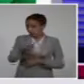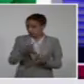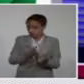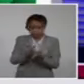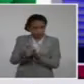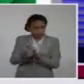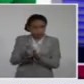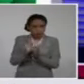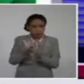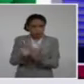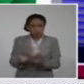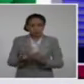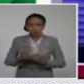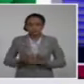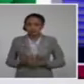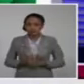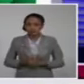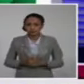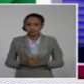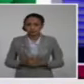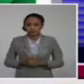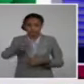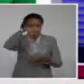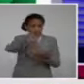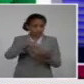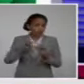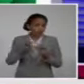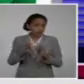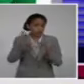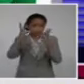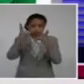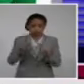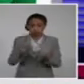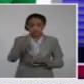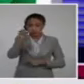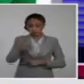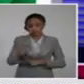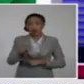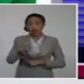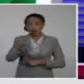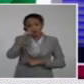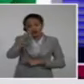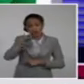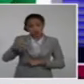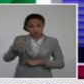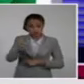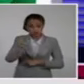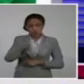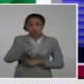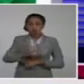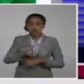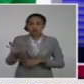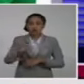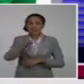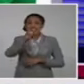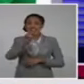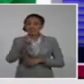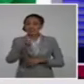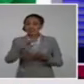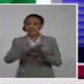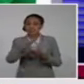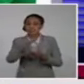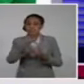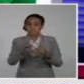seguimos teniendo en cuenta en los datos que dábamos de los casos pediátricos, cuando ya el 30 de marzo, o sea, hace